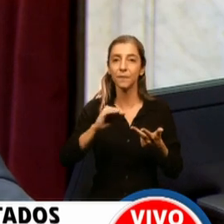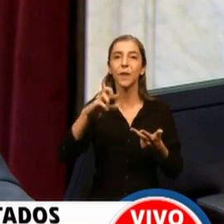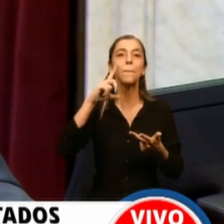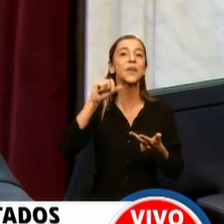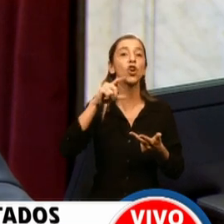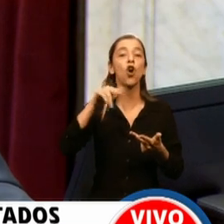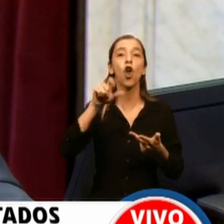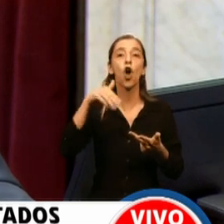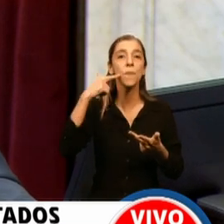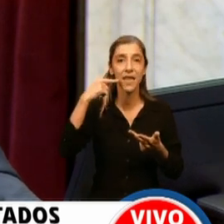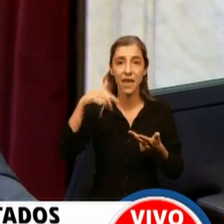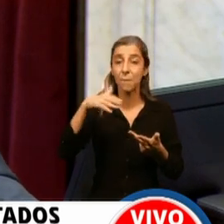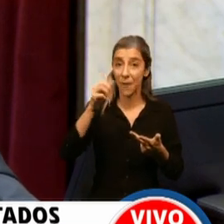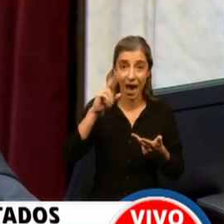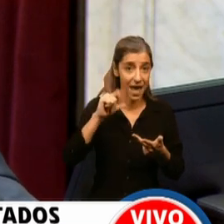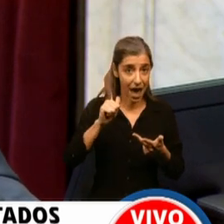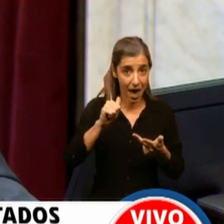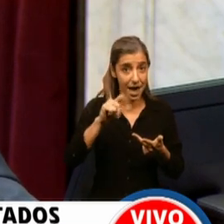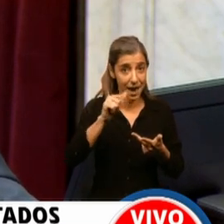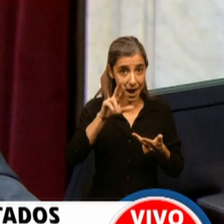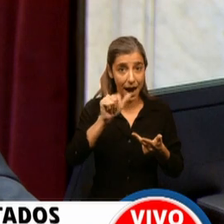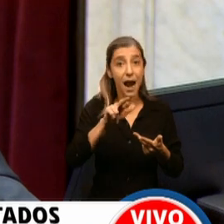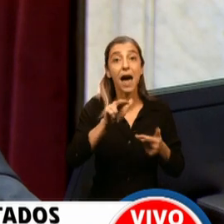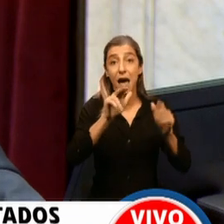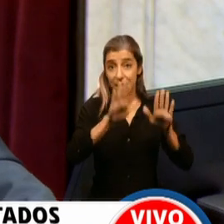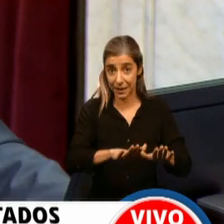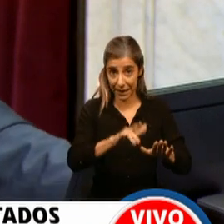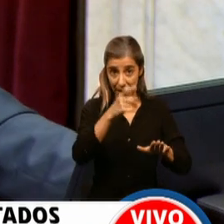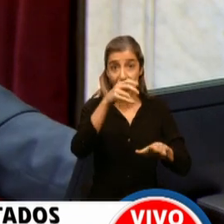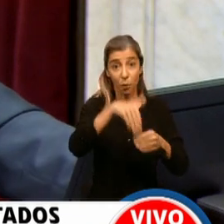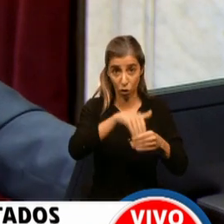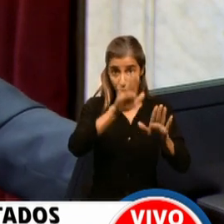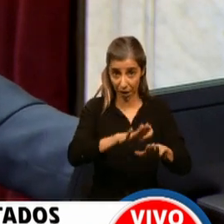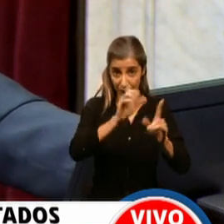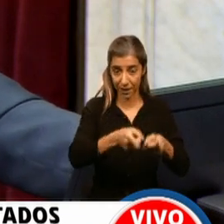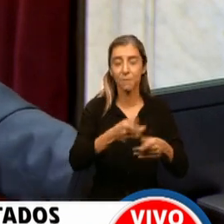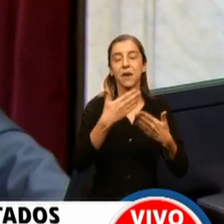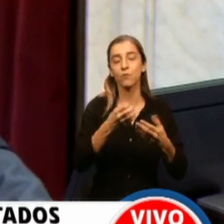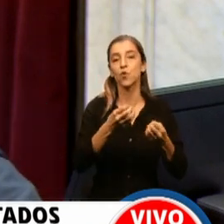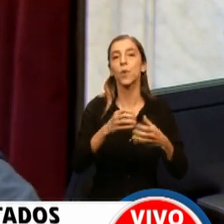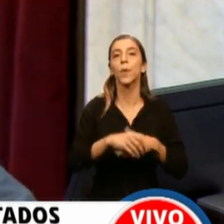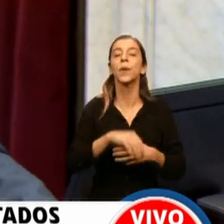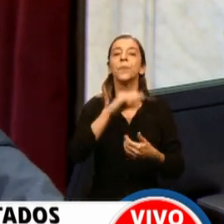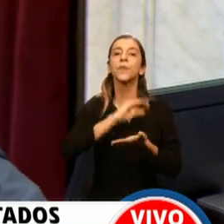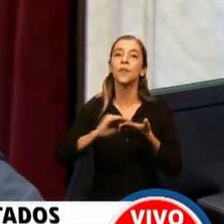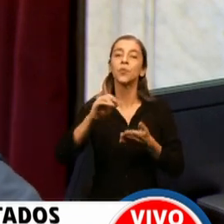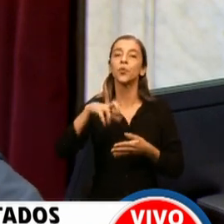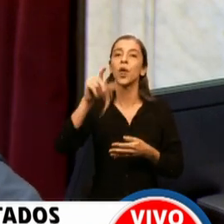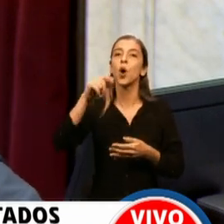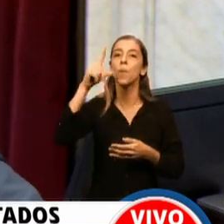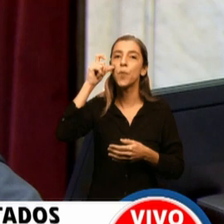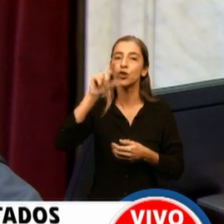mariacarla usted vota fe se queda en el recinto muy bien diputado ponce